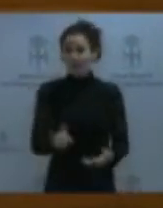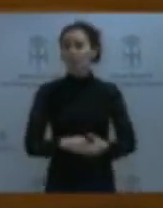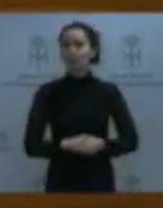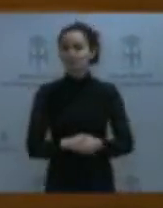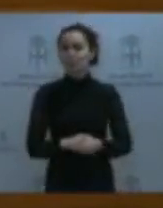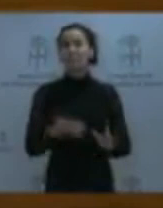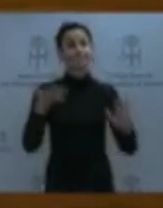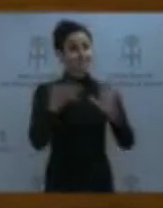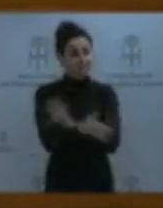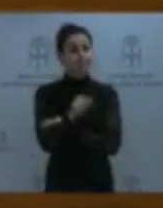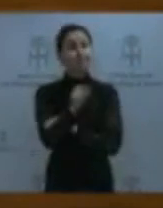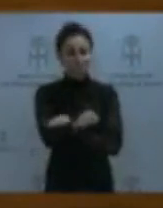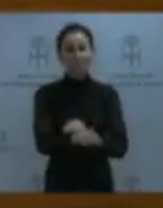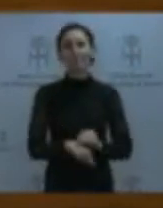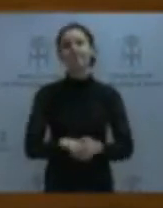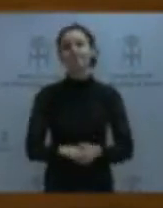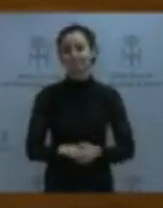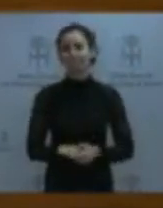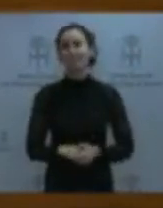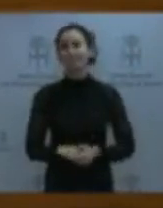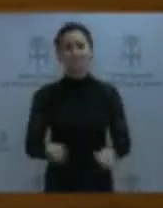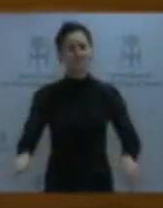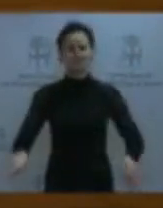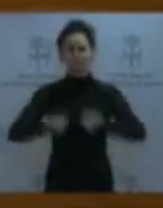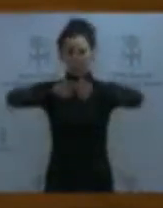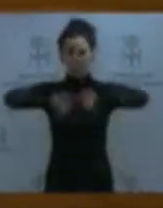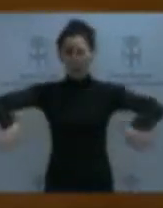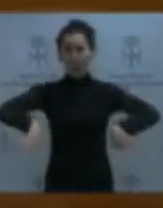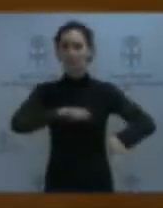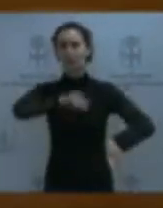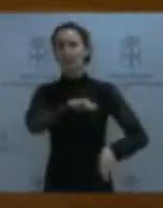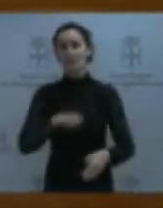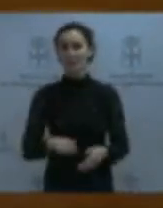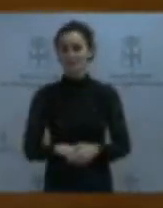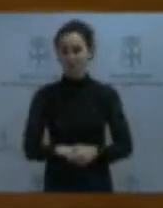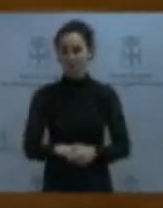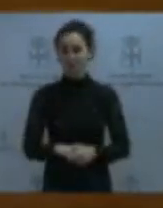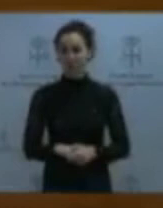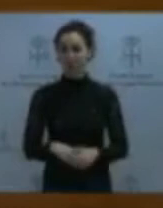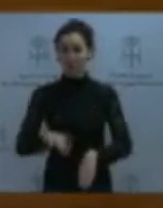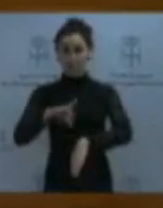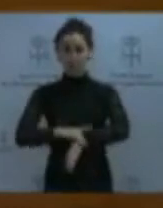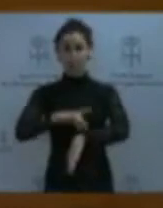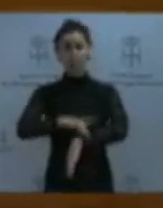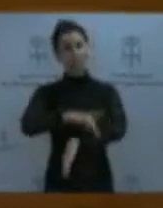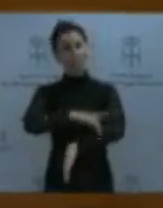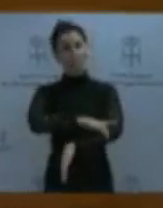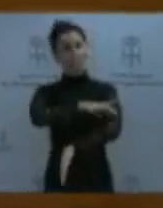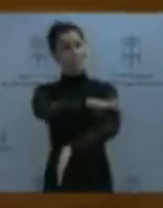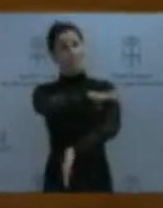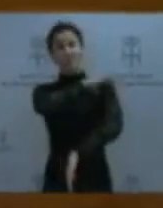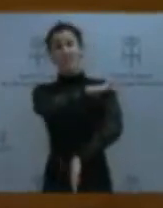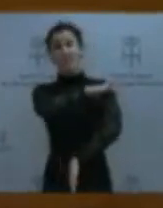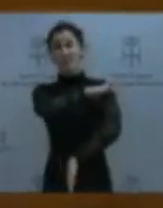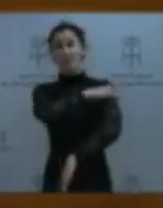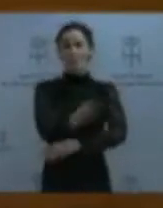Eso es romper España. Eso es romper España. Estos se ponen pulseras de Suiza. De la bandera suiza es de lo